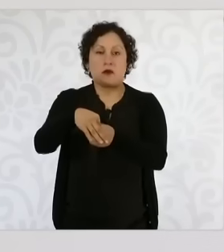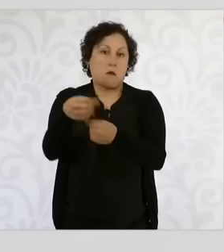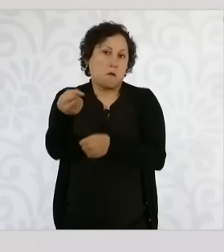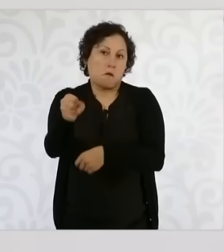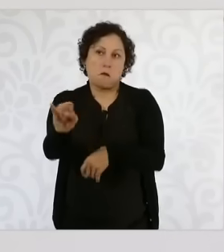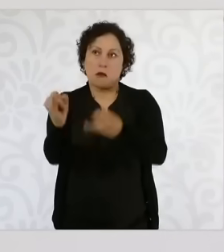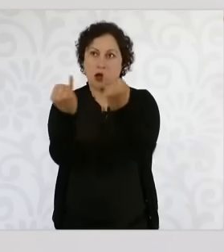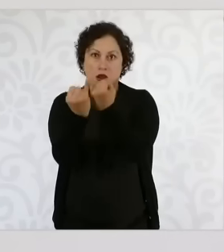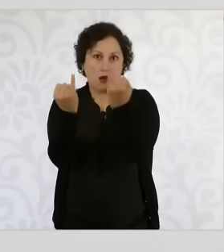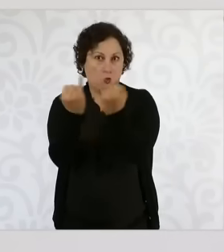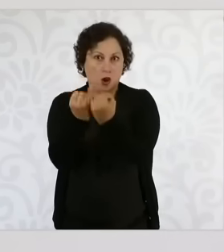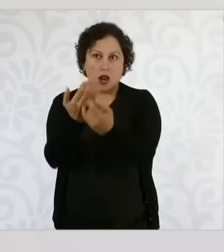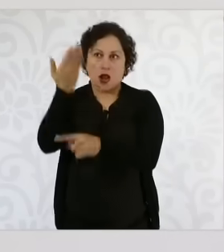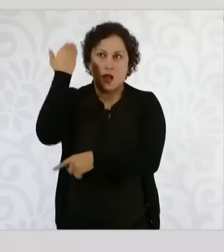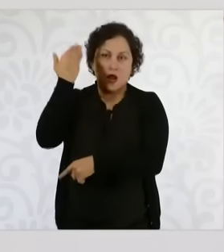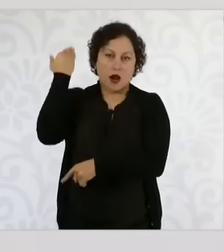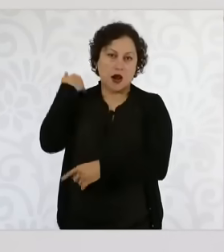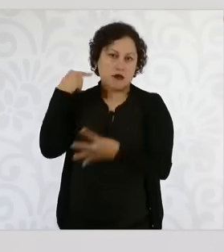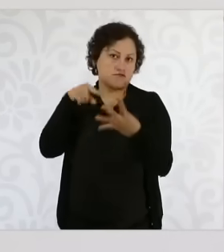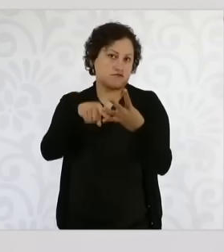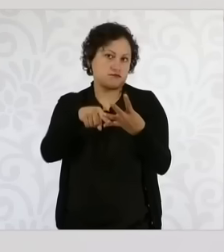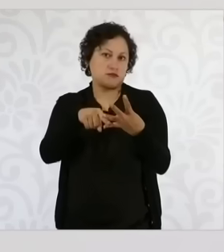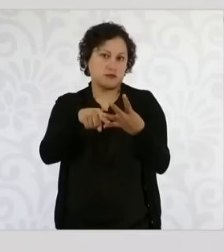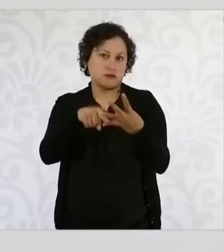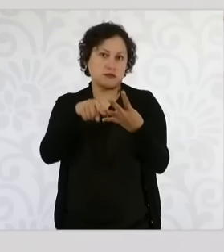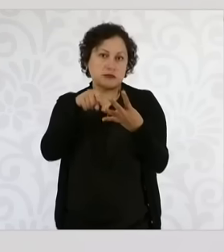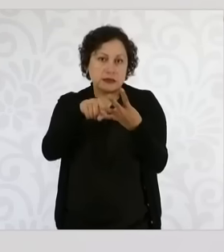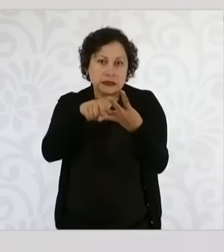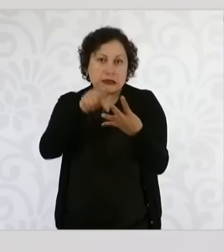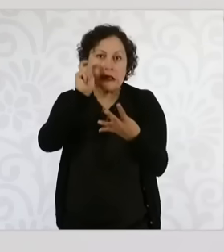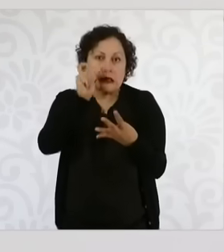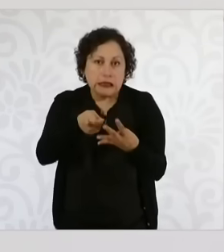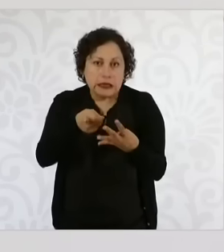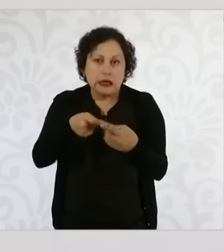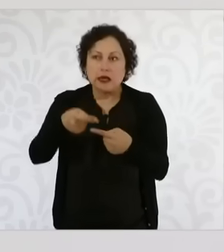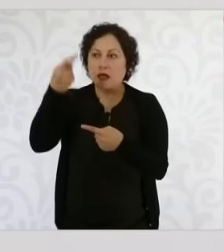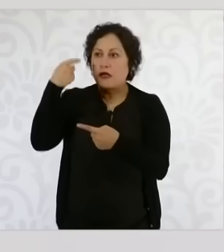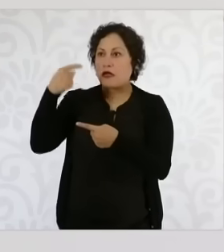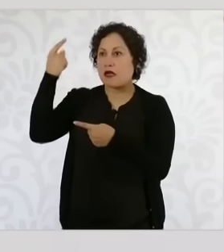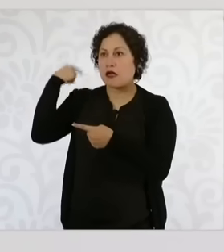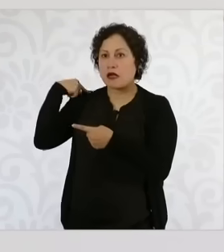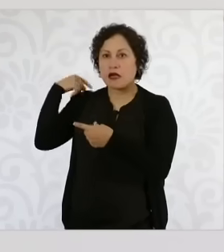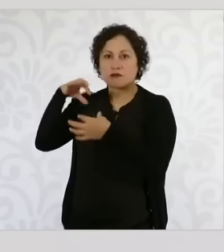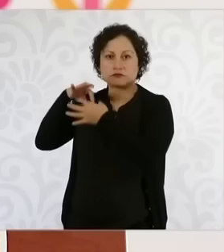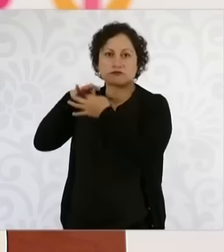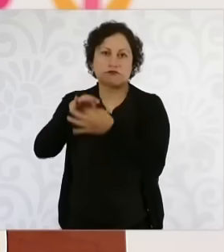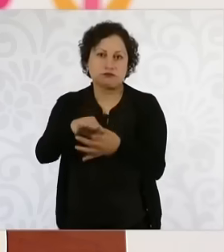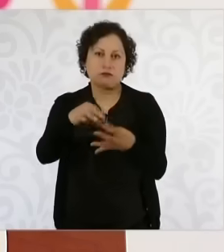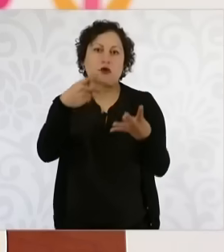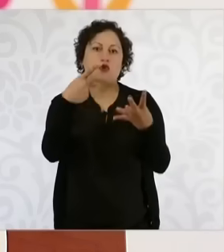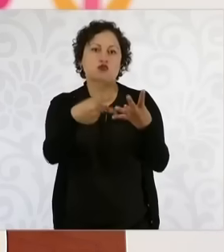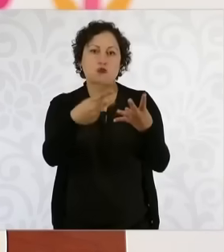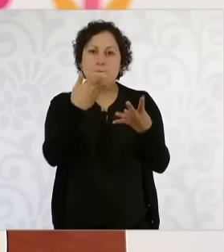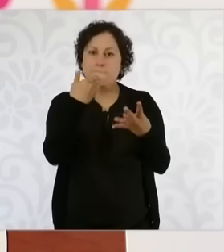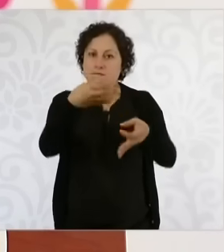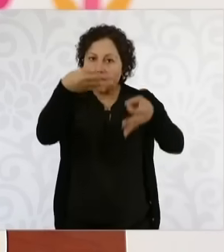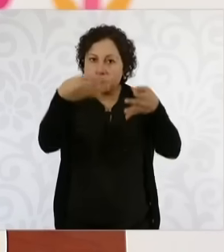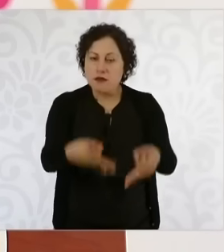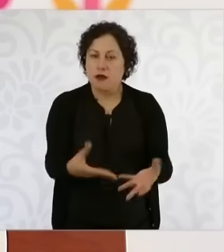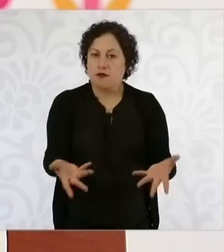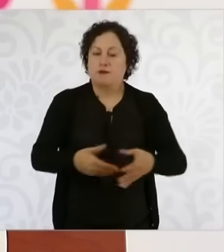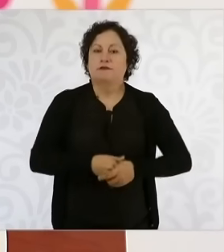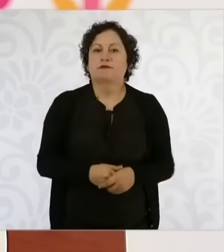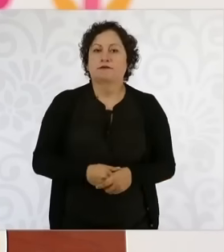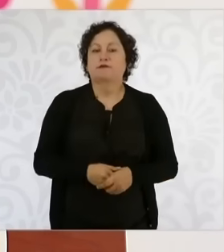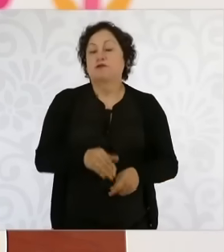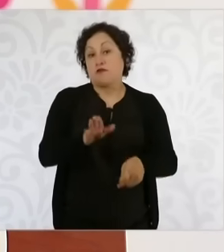Entonces hay una coherencia en la votación del ministro. Y por eso digo